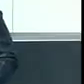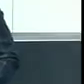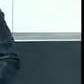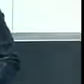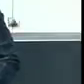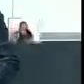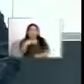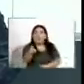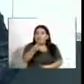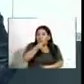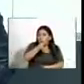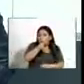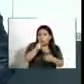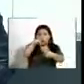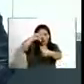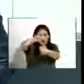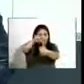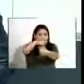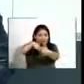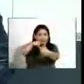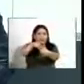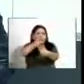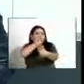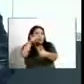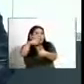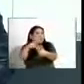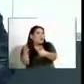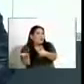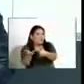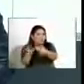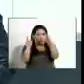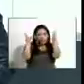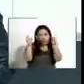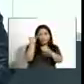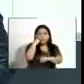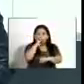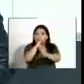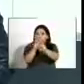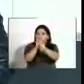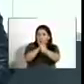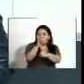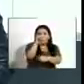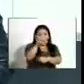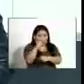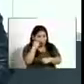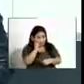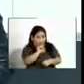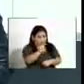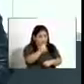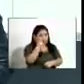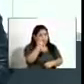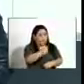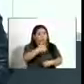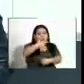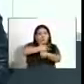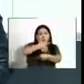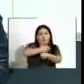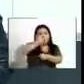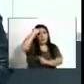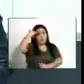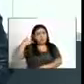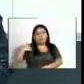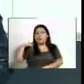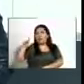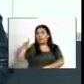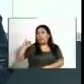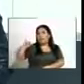Vamos a actualizar información centroamericana sobre lo que está ocurriendo con la emergencia del coronavirus. Nos vamos a Guatemala con el reporte de Ligia Toledo, quien nos